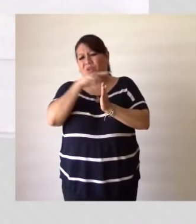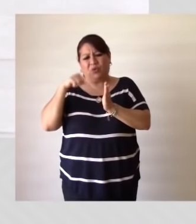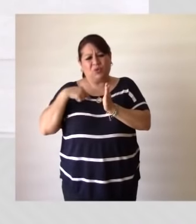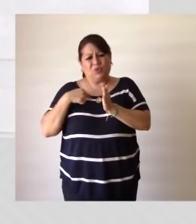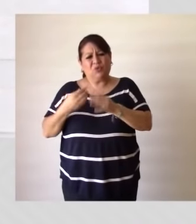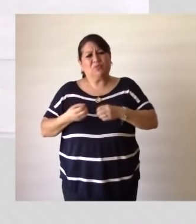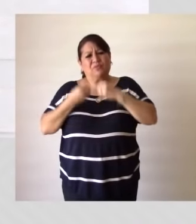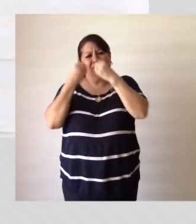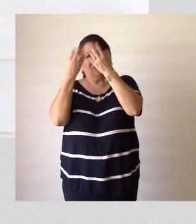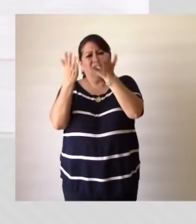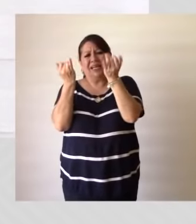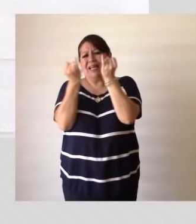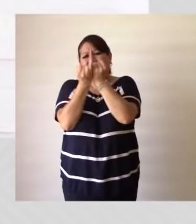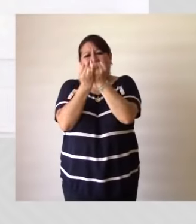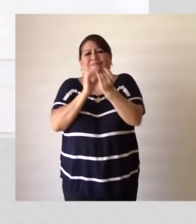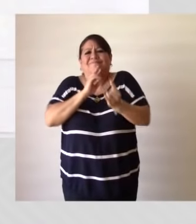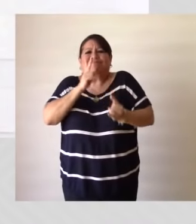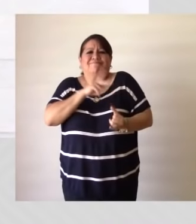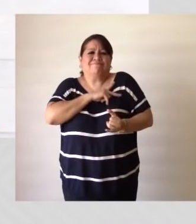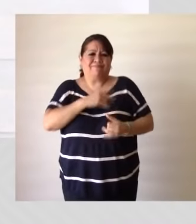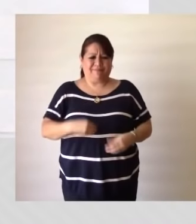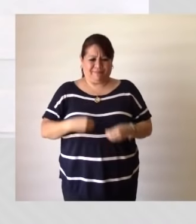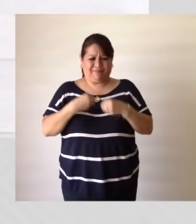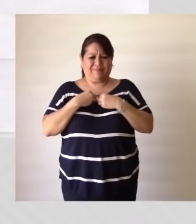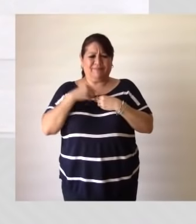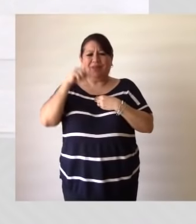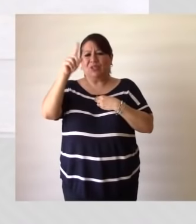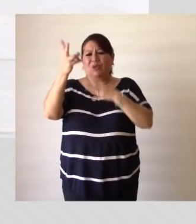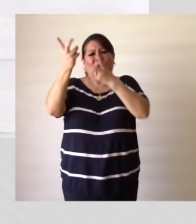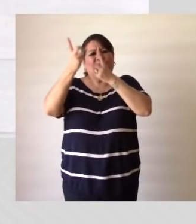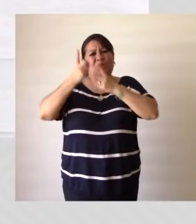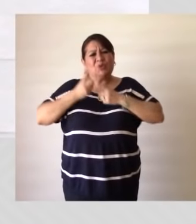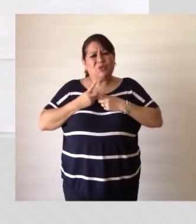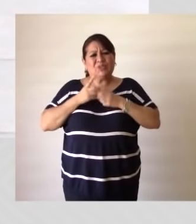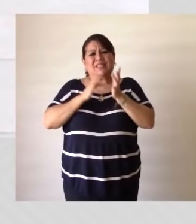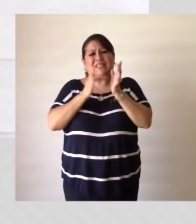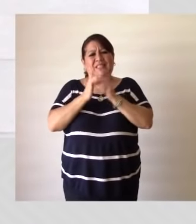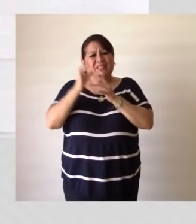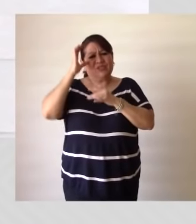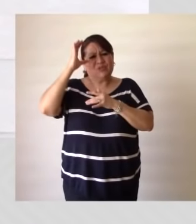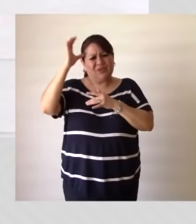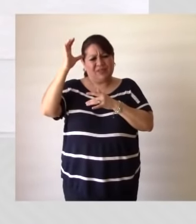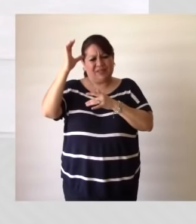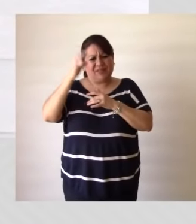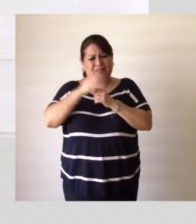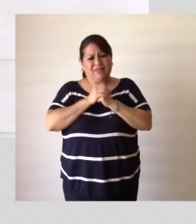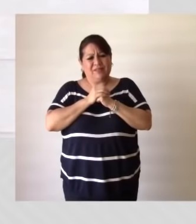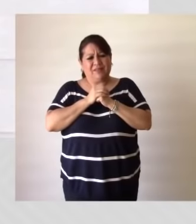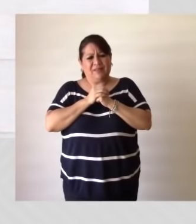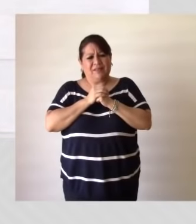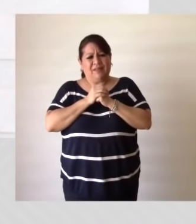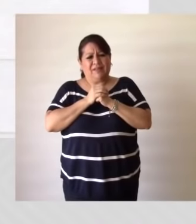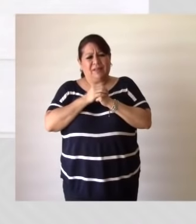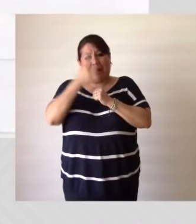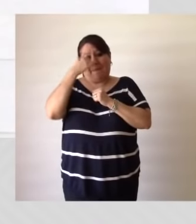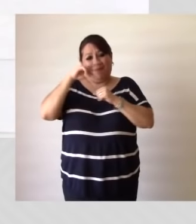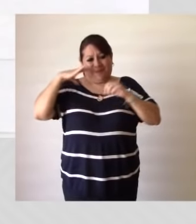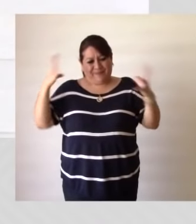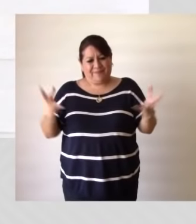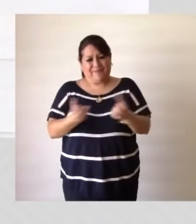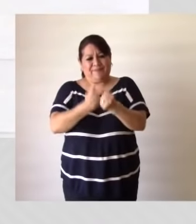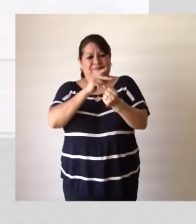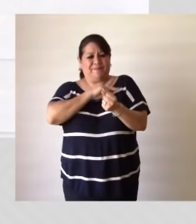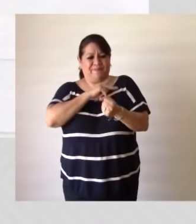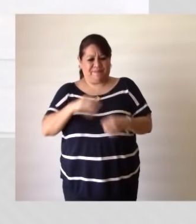nos diste lo mejor que era tu hijo para salvarnos nosotros te queremos dar lo mejor